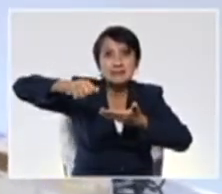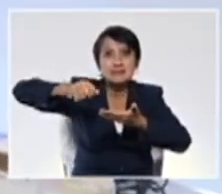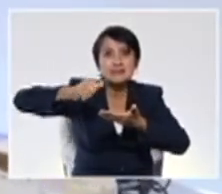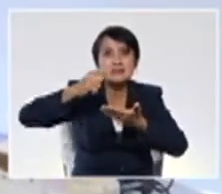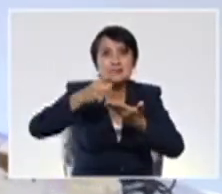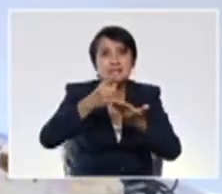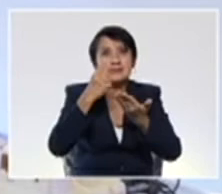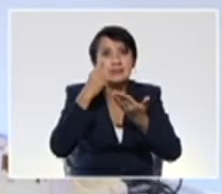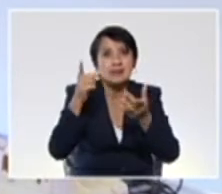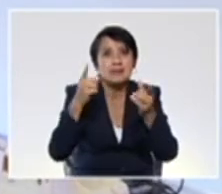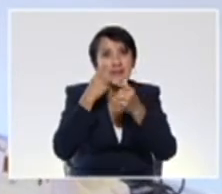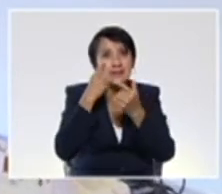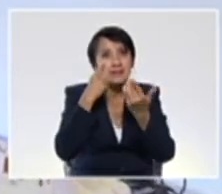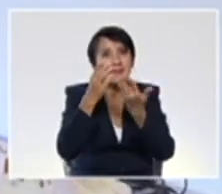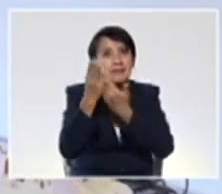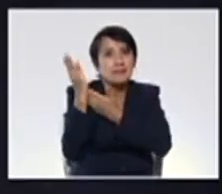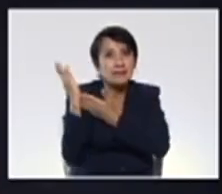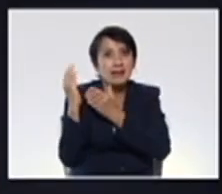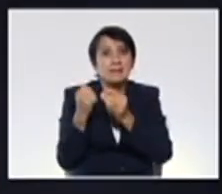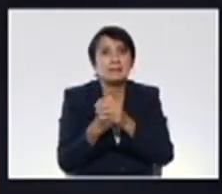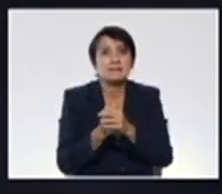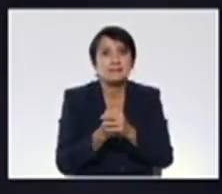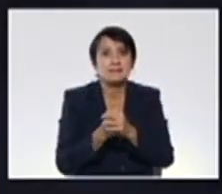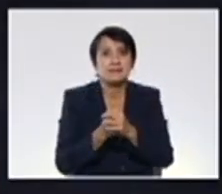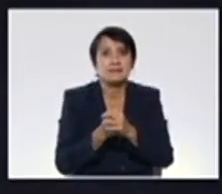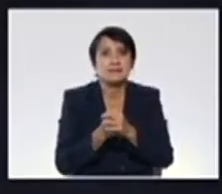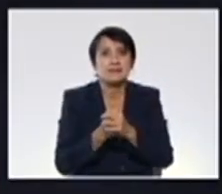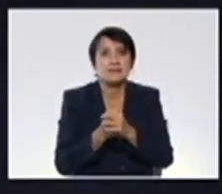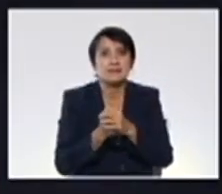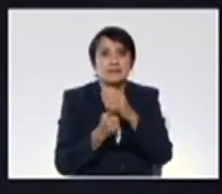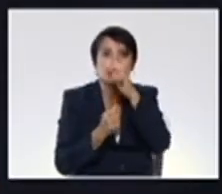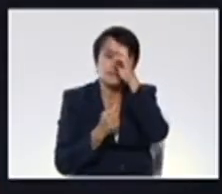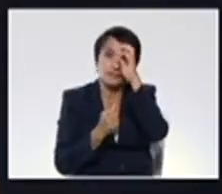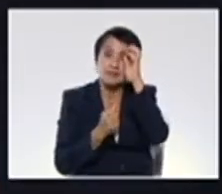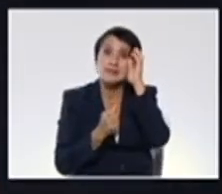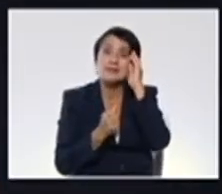cámara. Ahí.